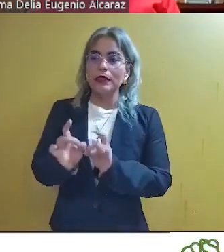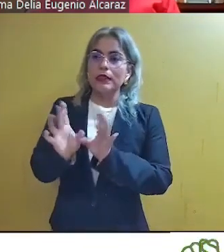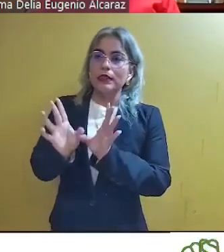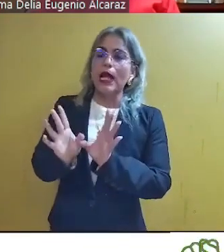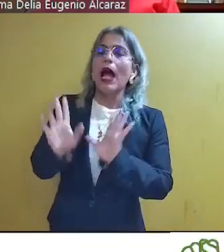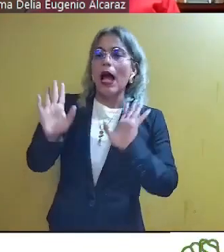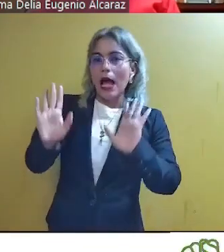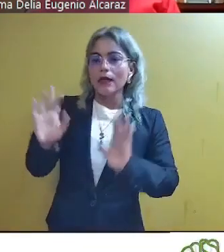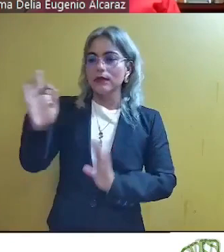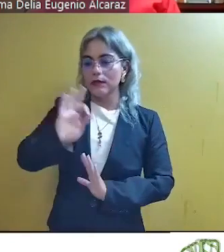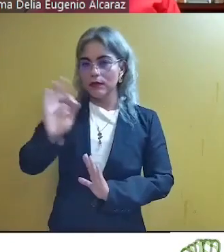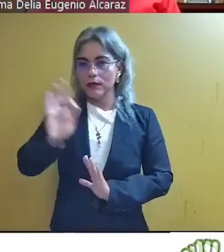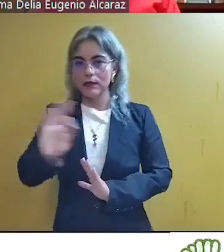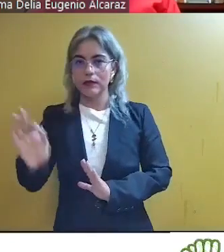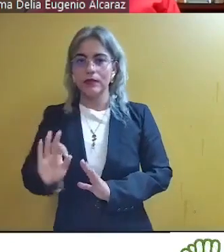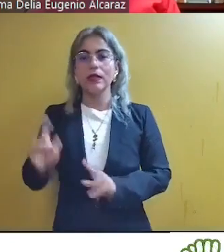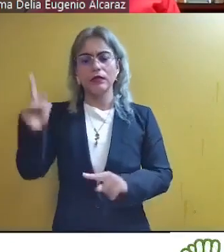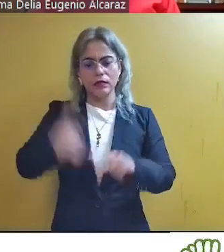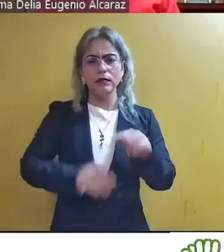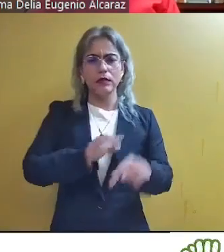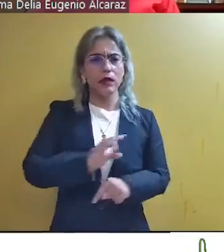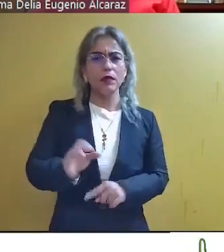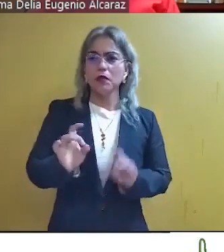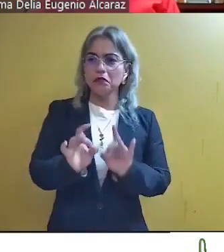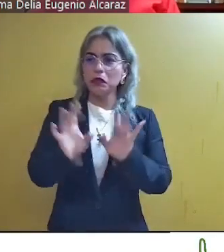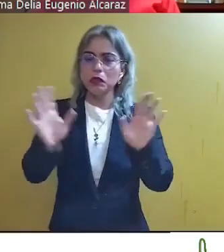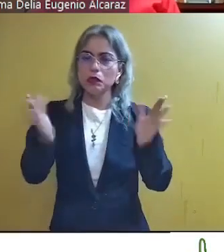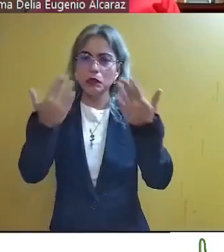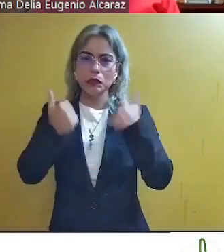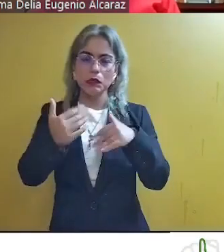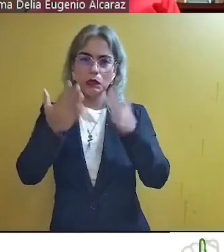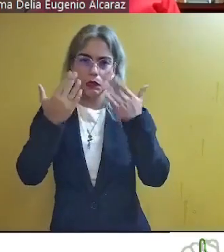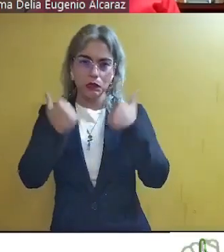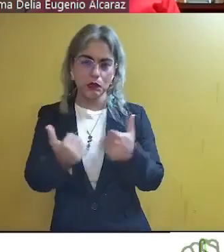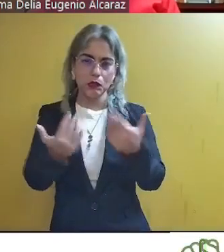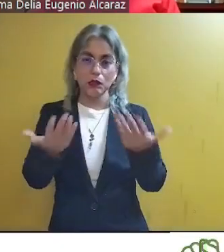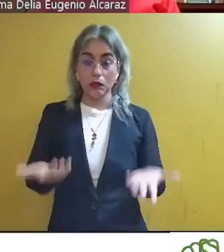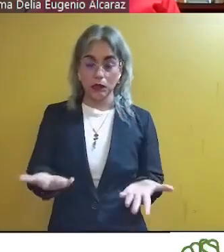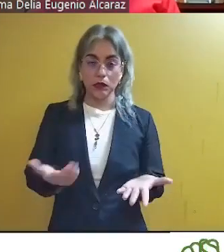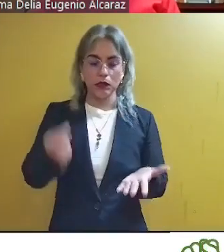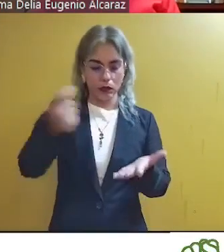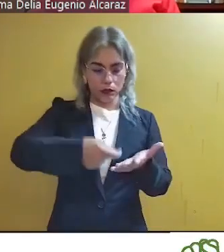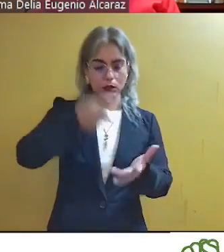haya cesado o modificado las circunstancias conforme a las cuales se emitió el fallo.